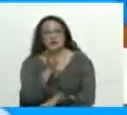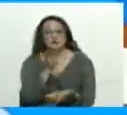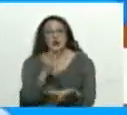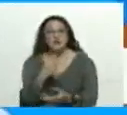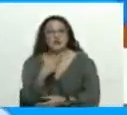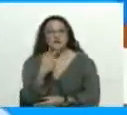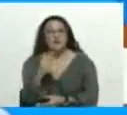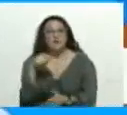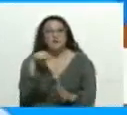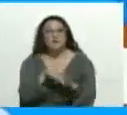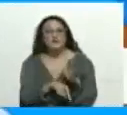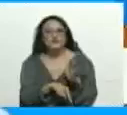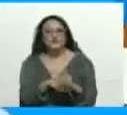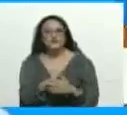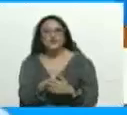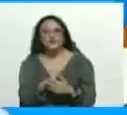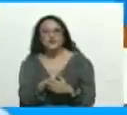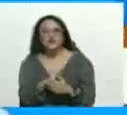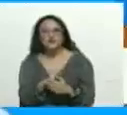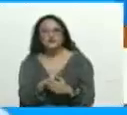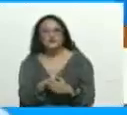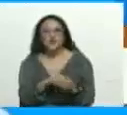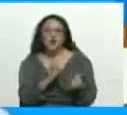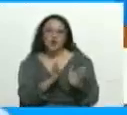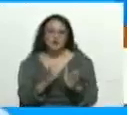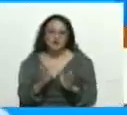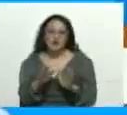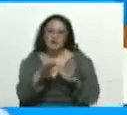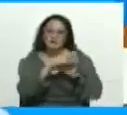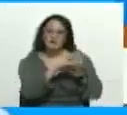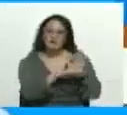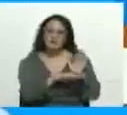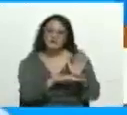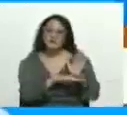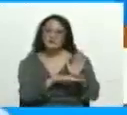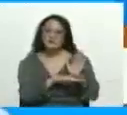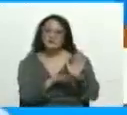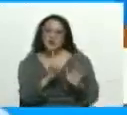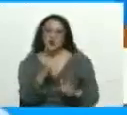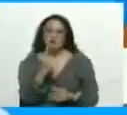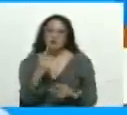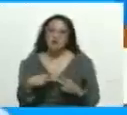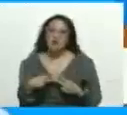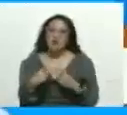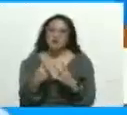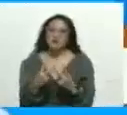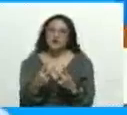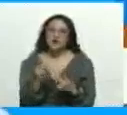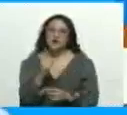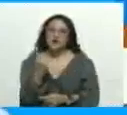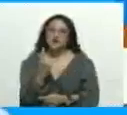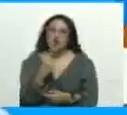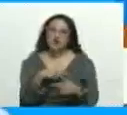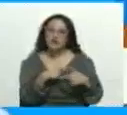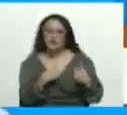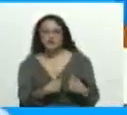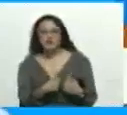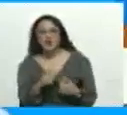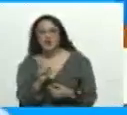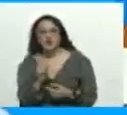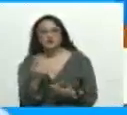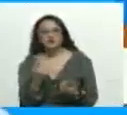una voz profunda colectiva y unificada organizada programáticamente no solo voluntad no solo de corazón no solo